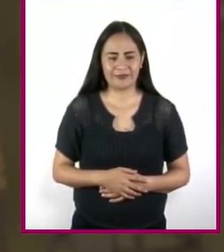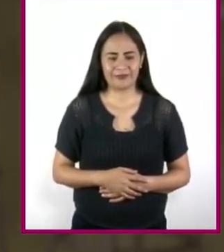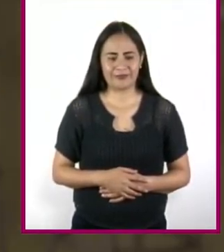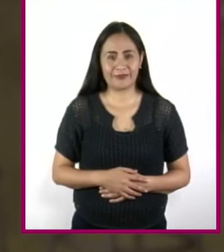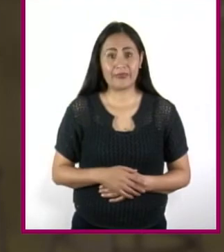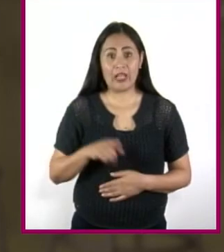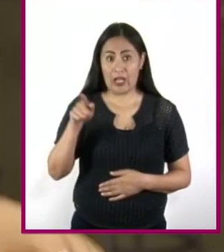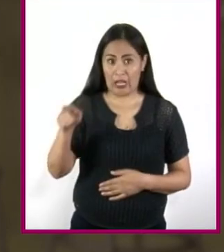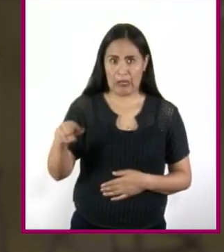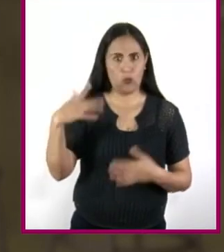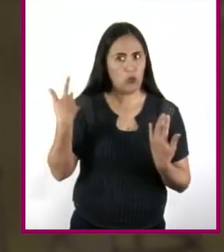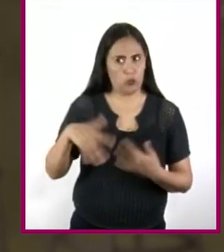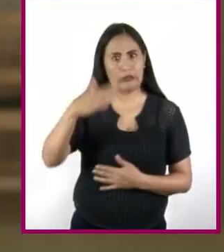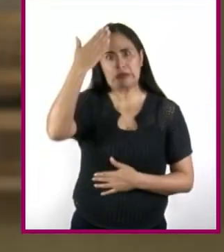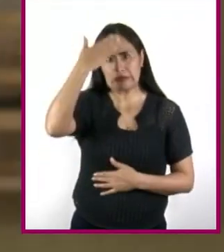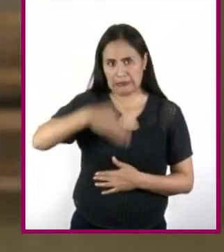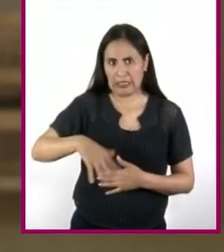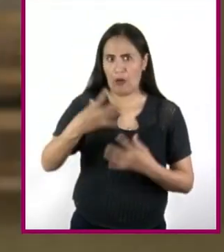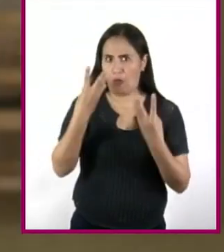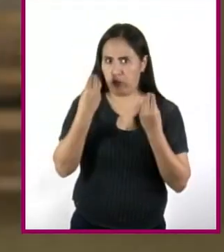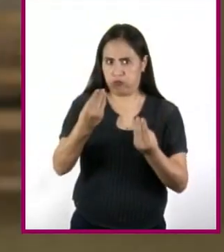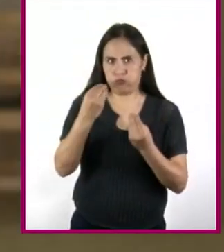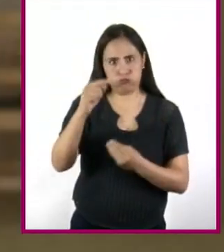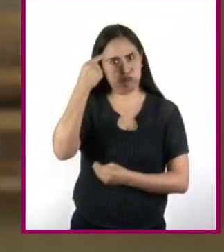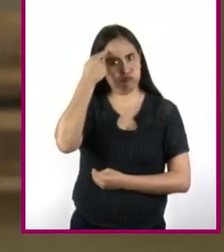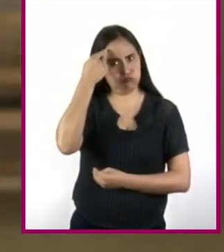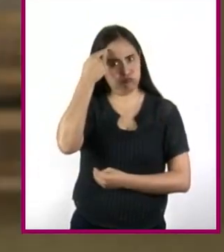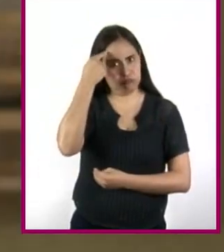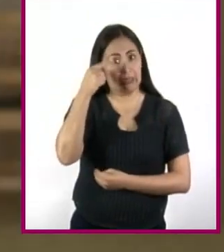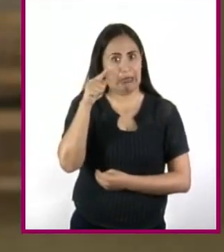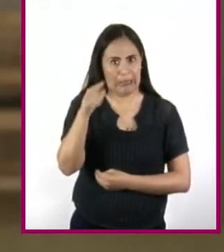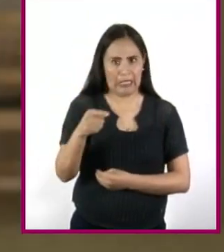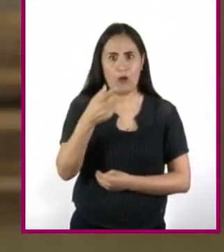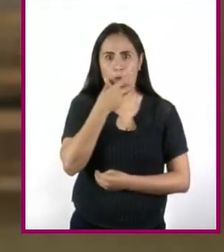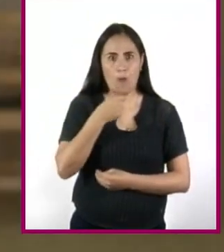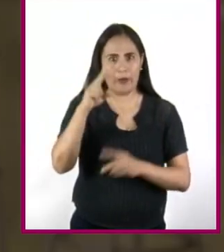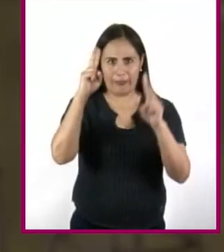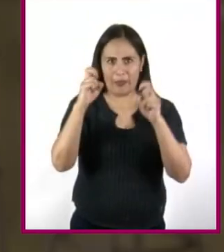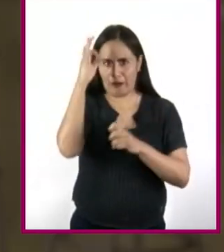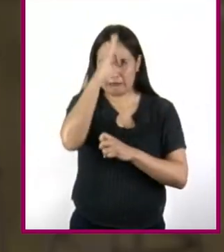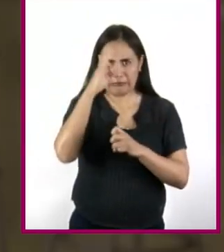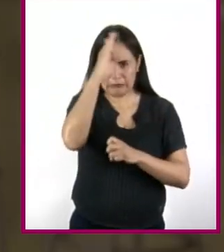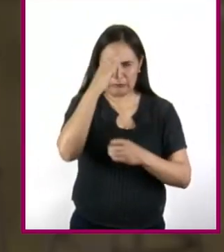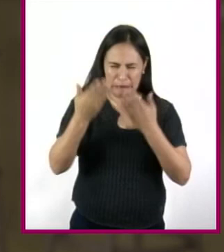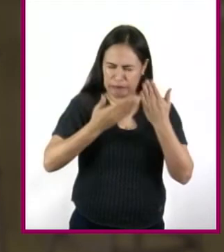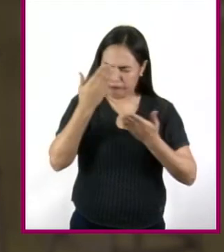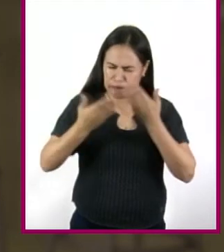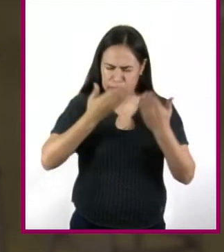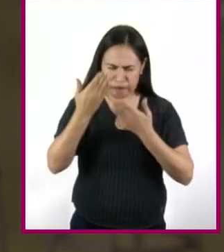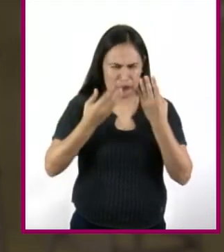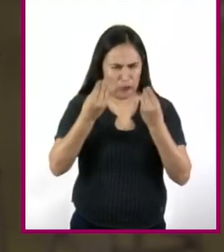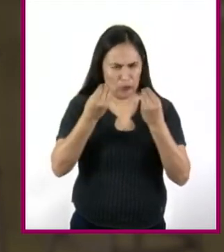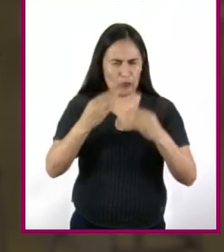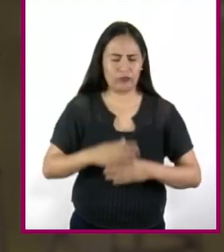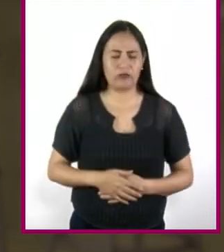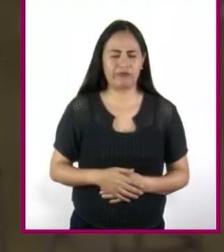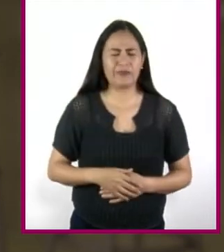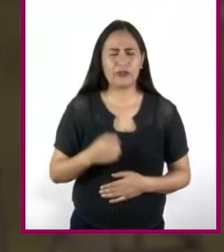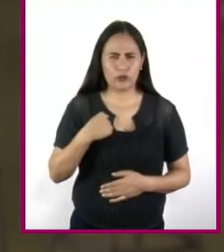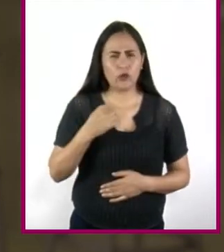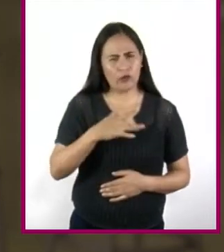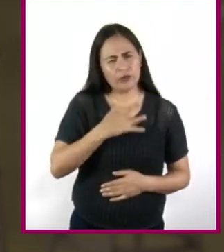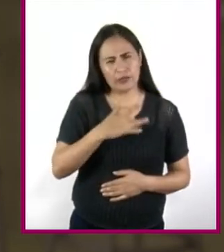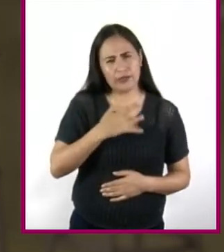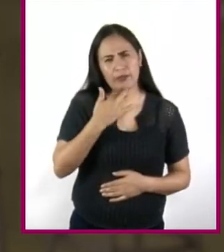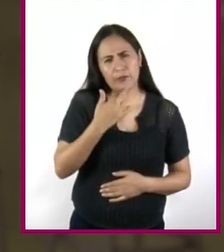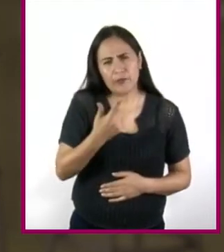Don George sabe un buen. Sí, se ve que le da duro a la filosofía. Y bueno, la verdad es que me siento mejor.